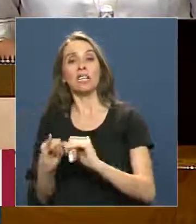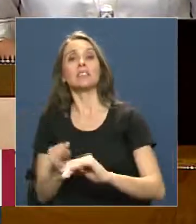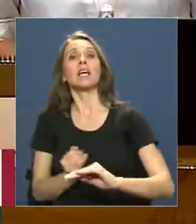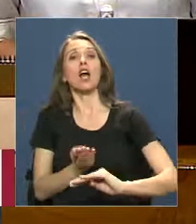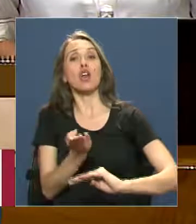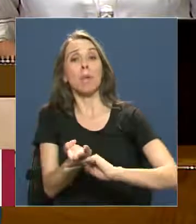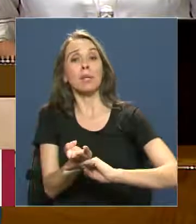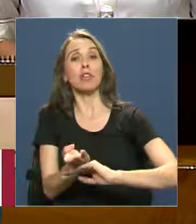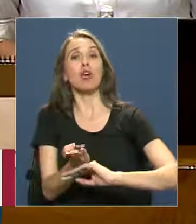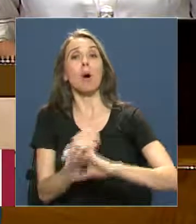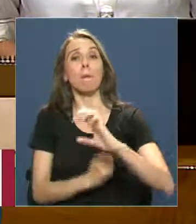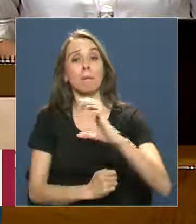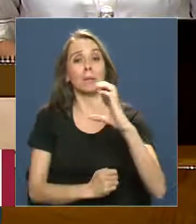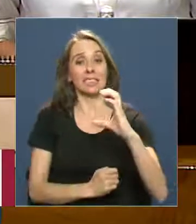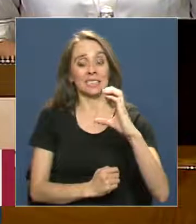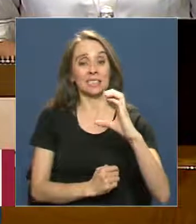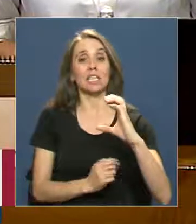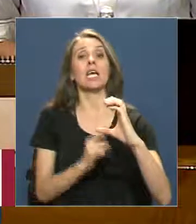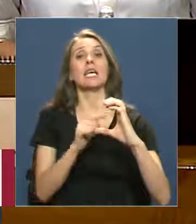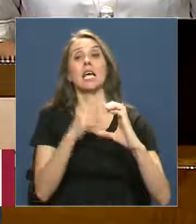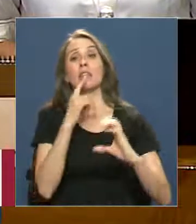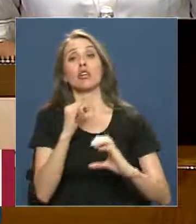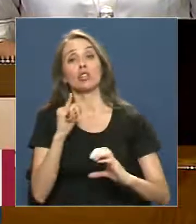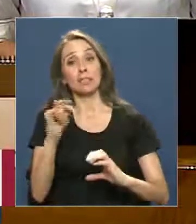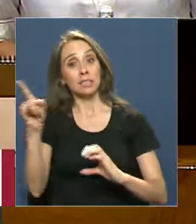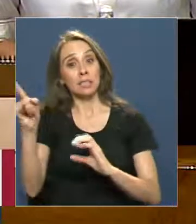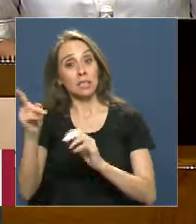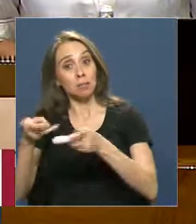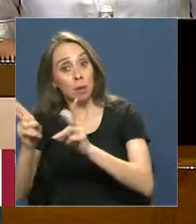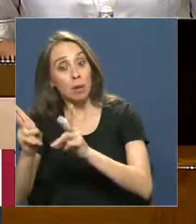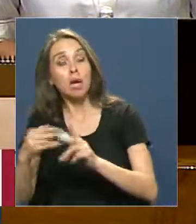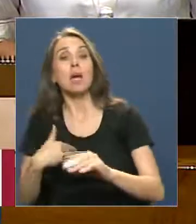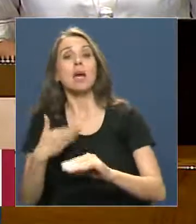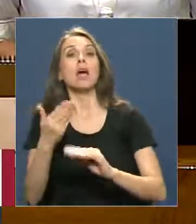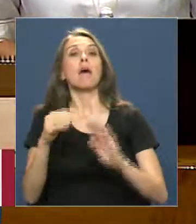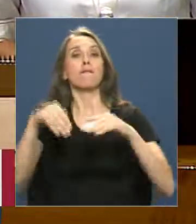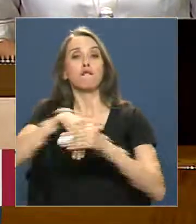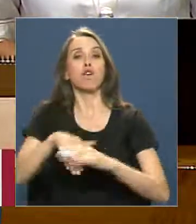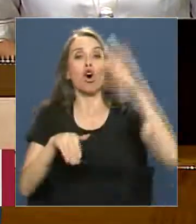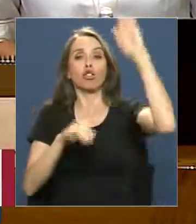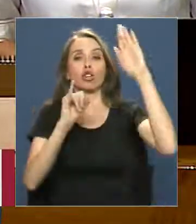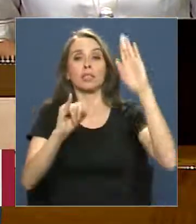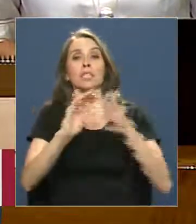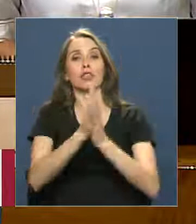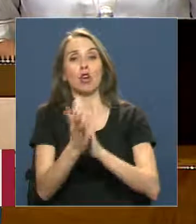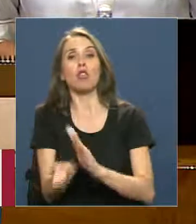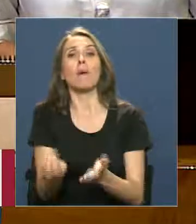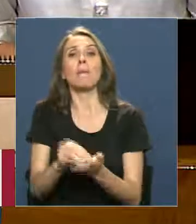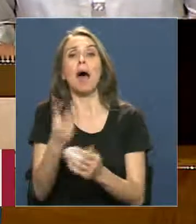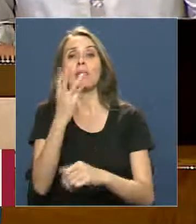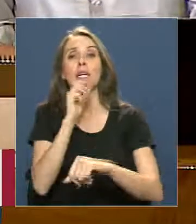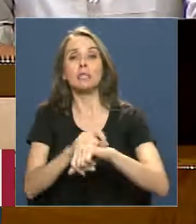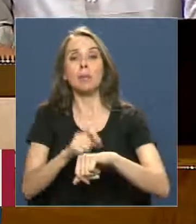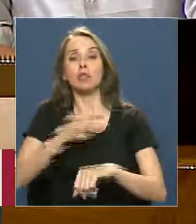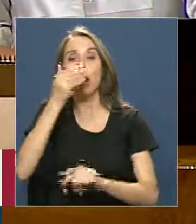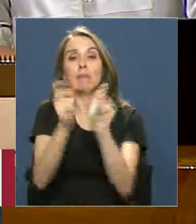Comunista a cambio de dar la unanimidad. No se dio la unanimidad para aumentar los 30 minutos para que hablen las personas que quedaban, por lo